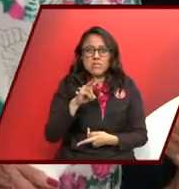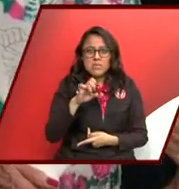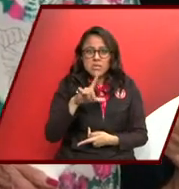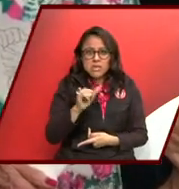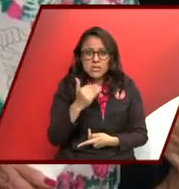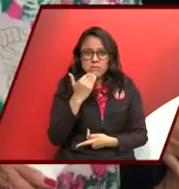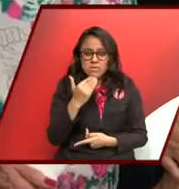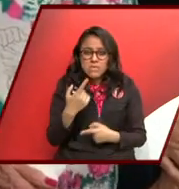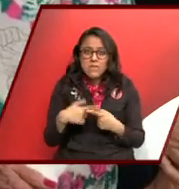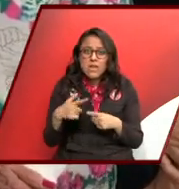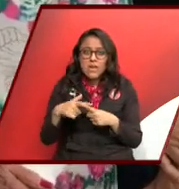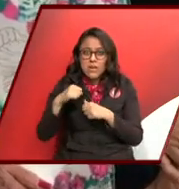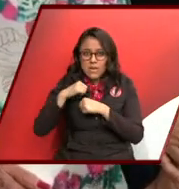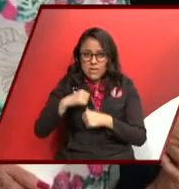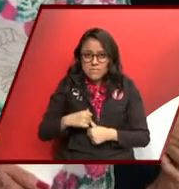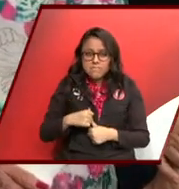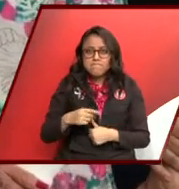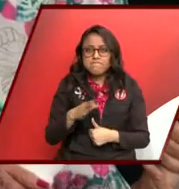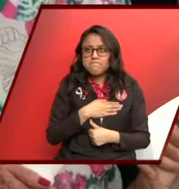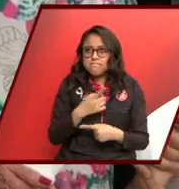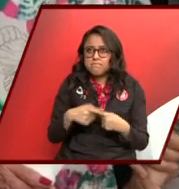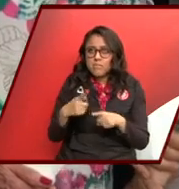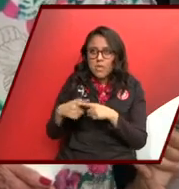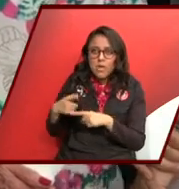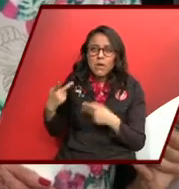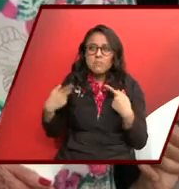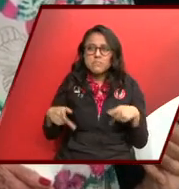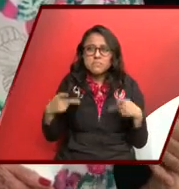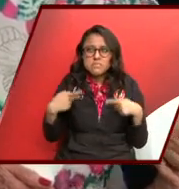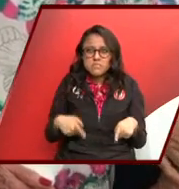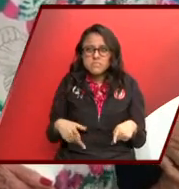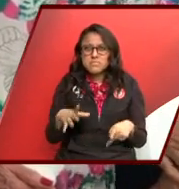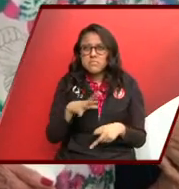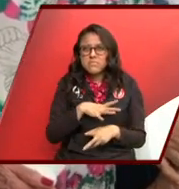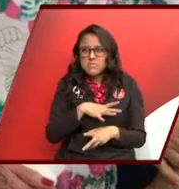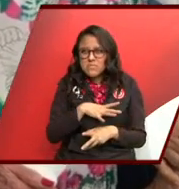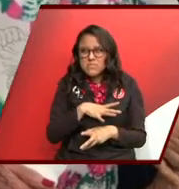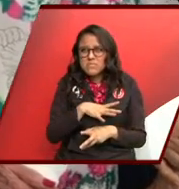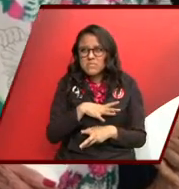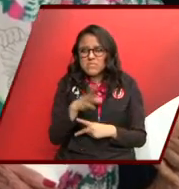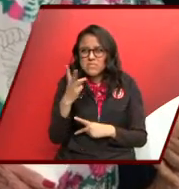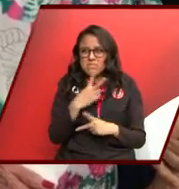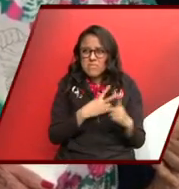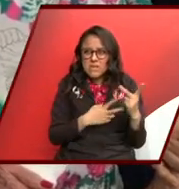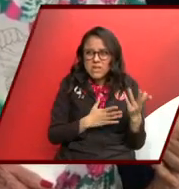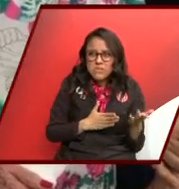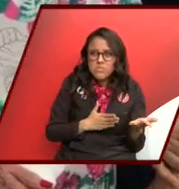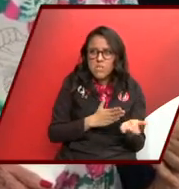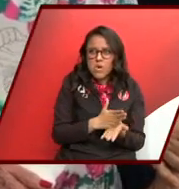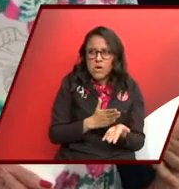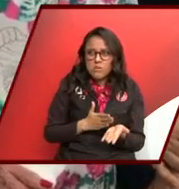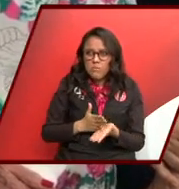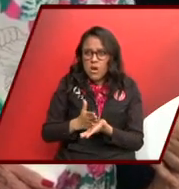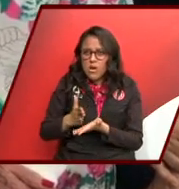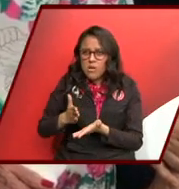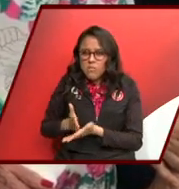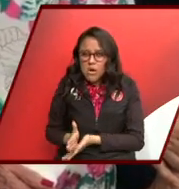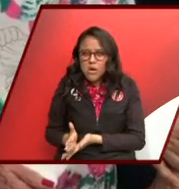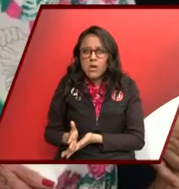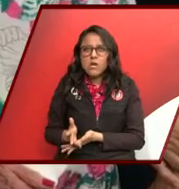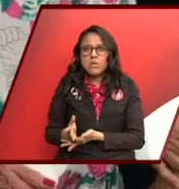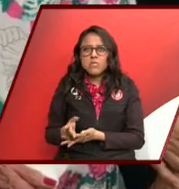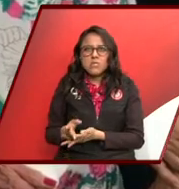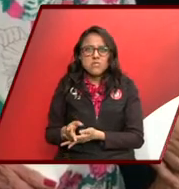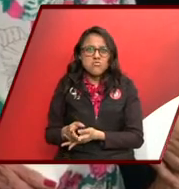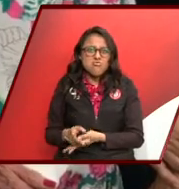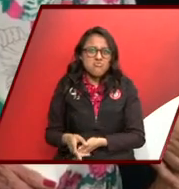las autoridades y con la delincuencia, nos vaya a llegar y nos vaya a